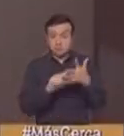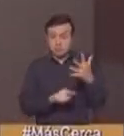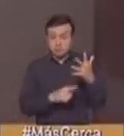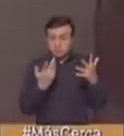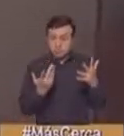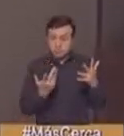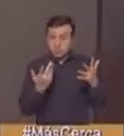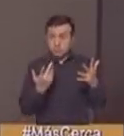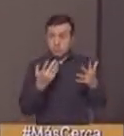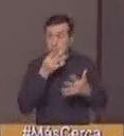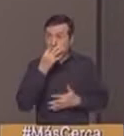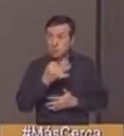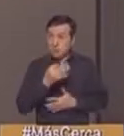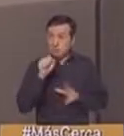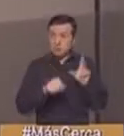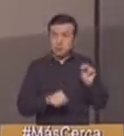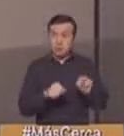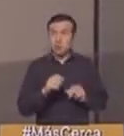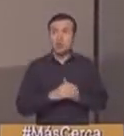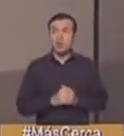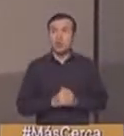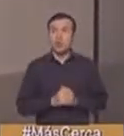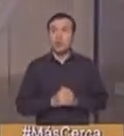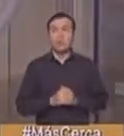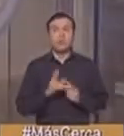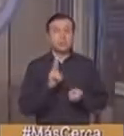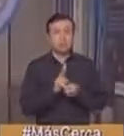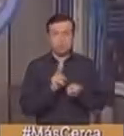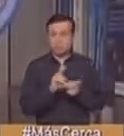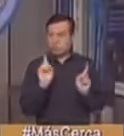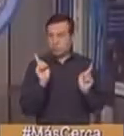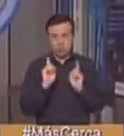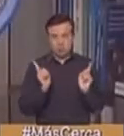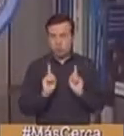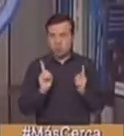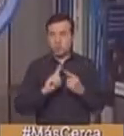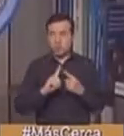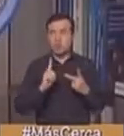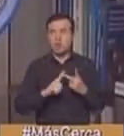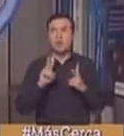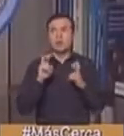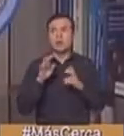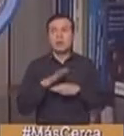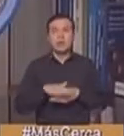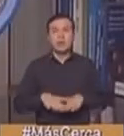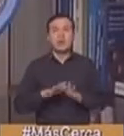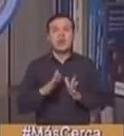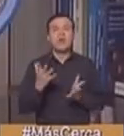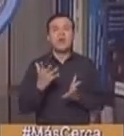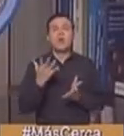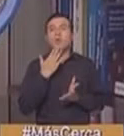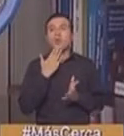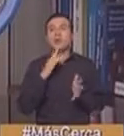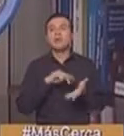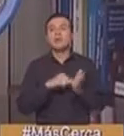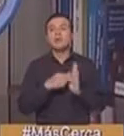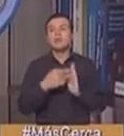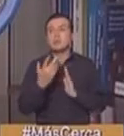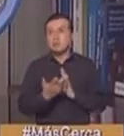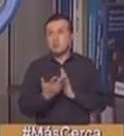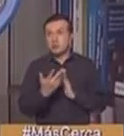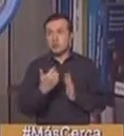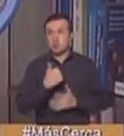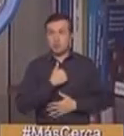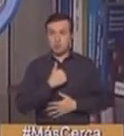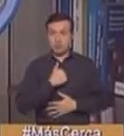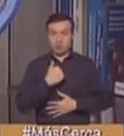son estos verdad? No es una enfermedad de transmisión sexual, ¿no? Eso es una infección endógena. Endógena significa que las